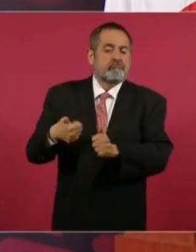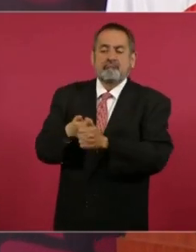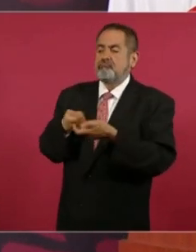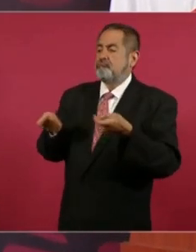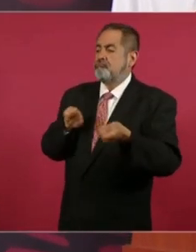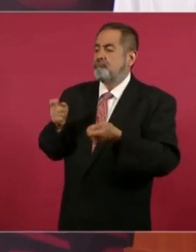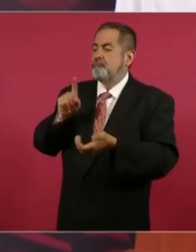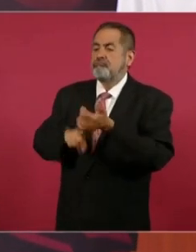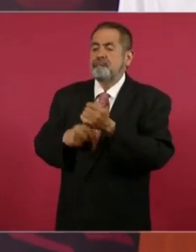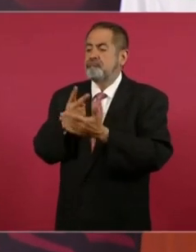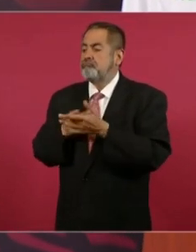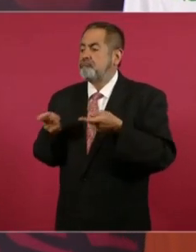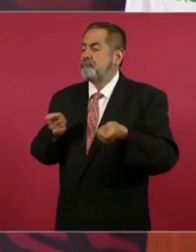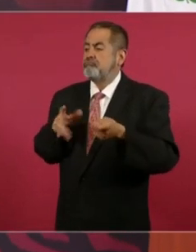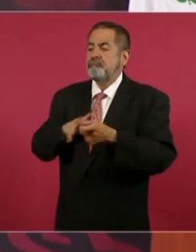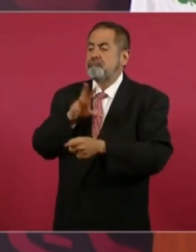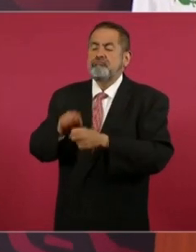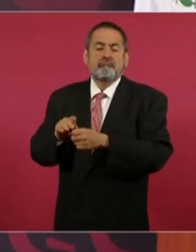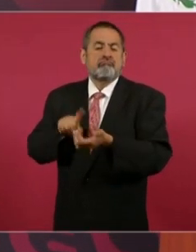El Ejecutivo.